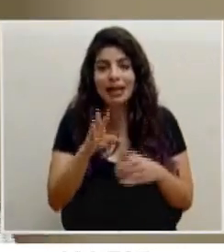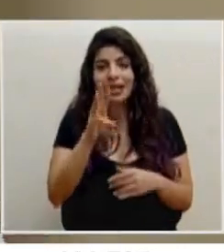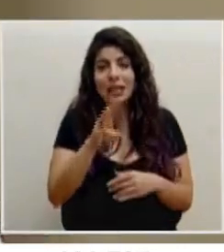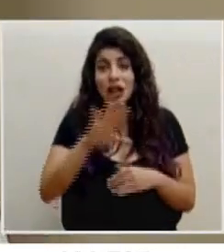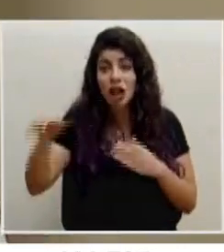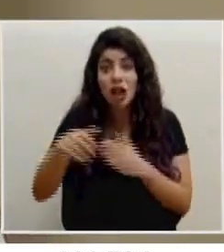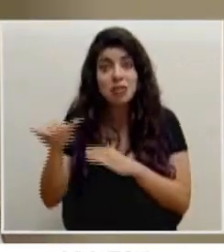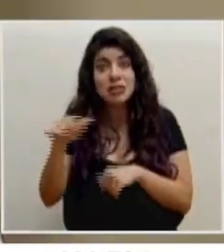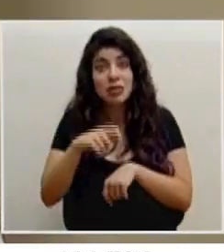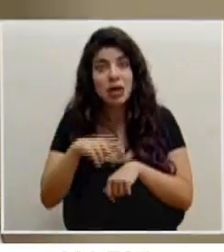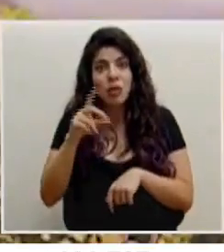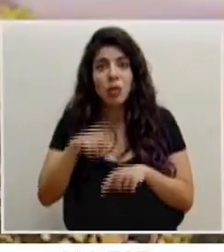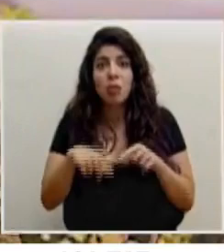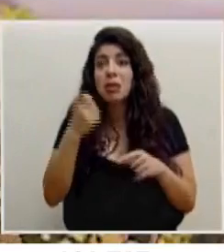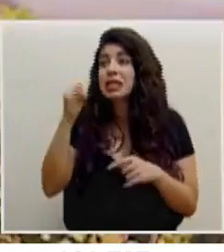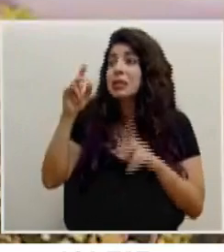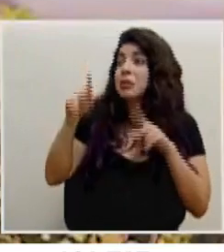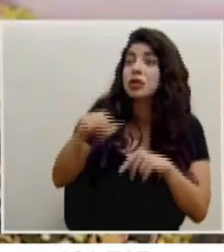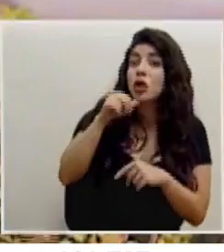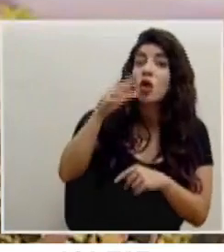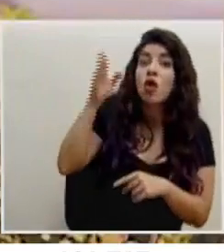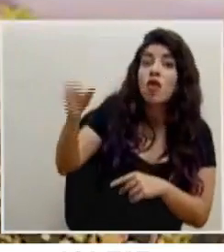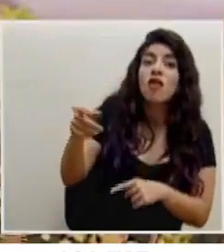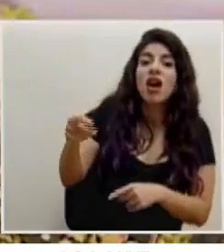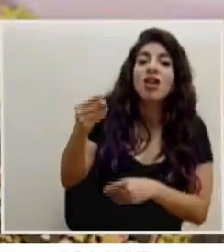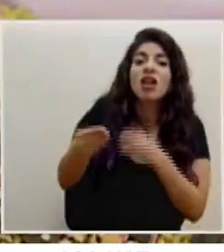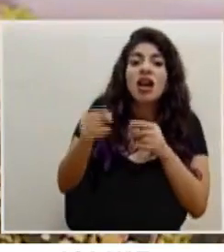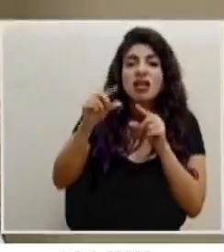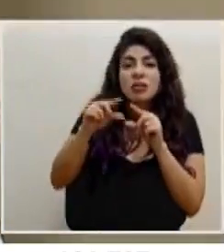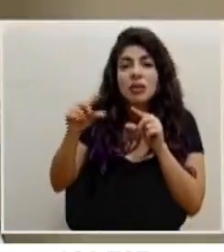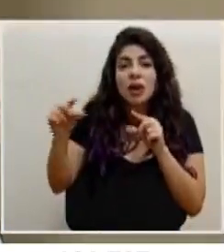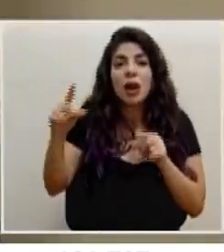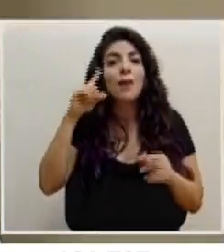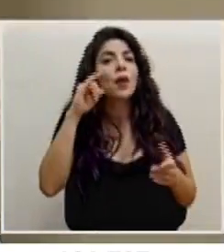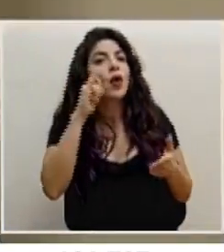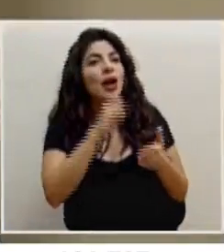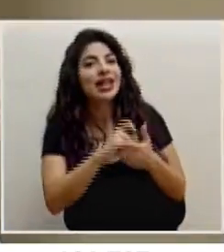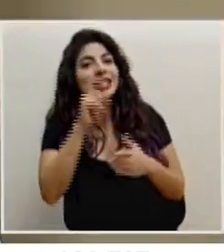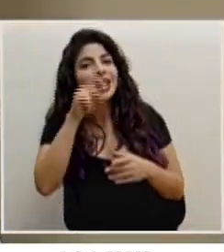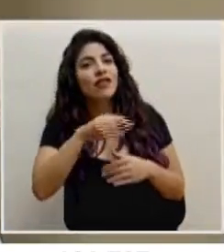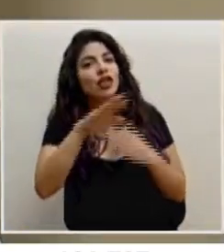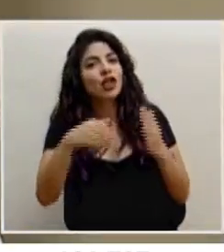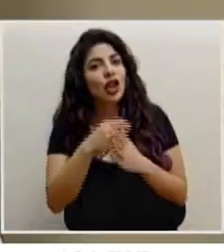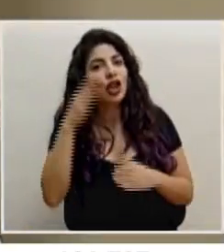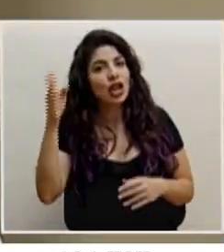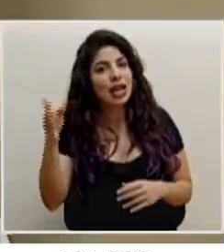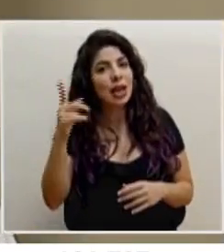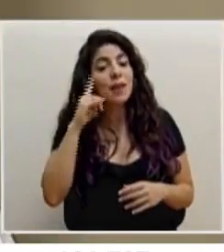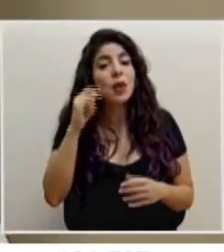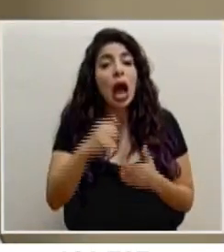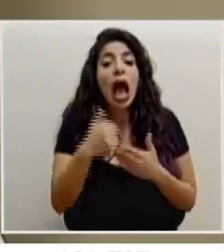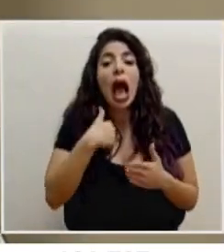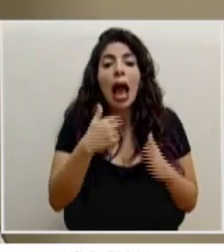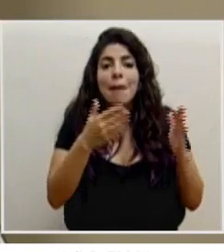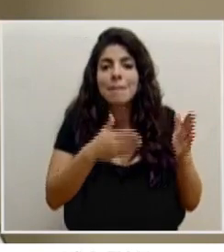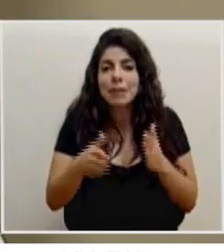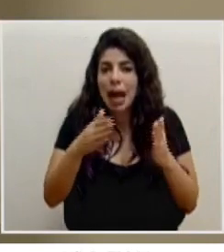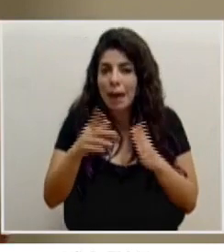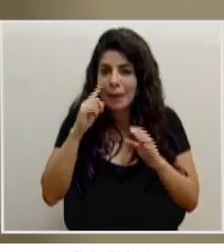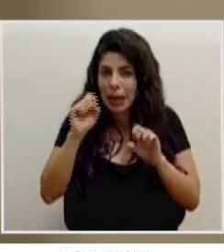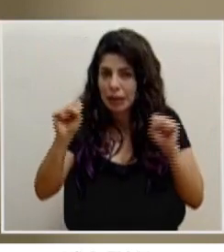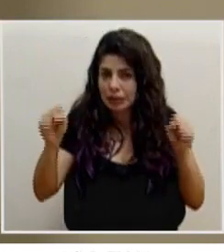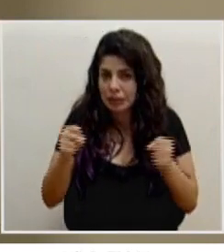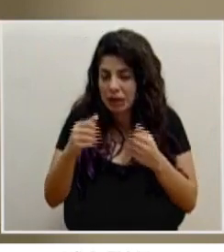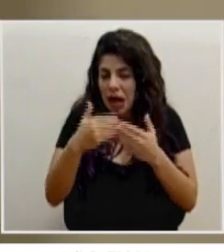todos al mismo tiempo. Pero si las personas no llegan a esa vacunación, ¿qué se hace con esas dosis? Por eso tenemos que llegar todos. Y hay planes de contingencia, que